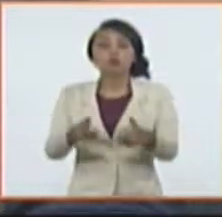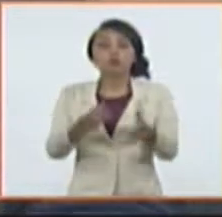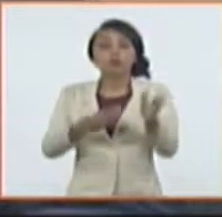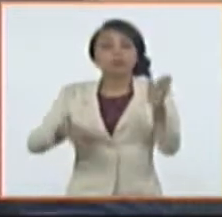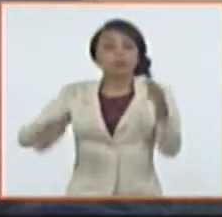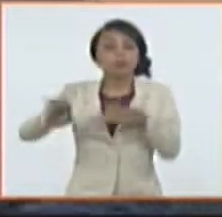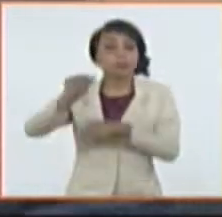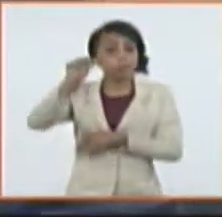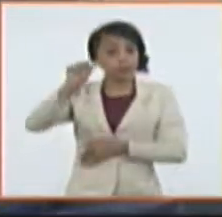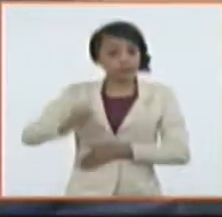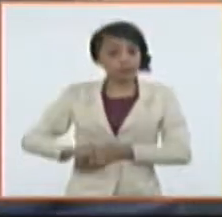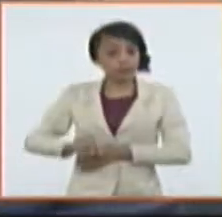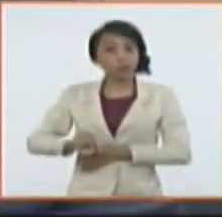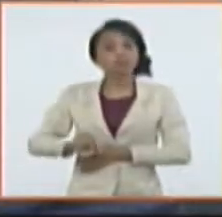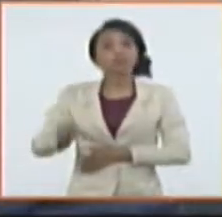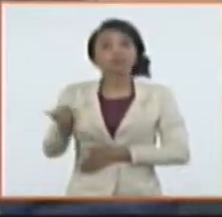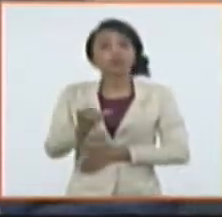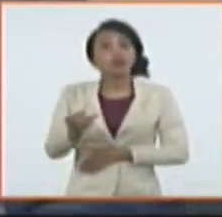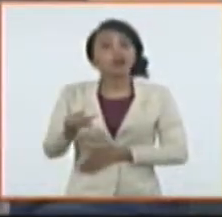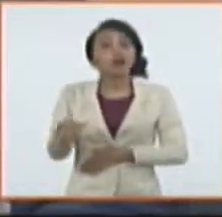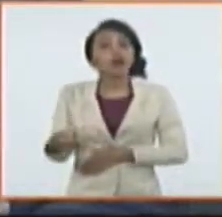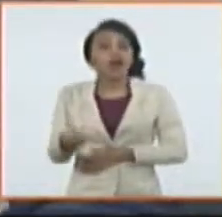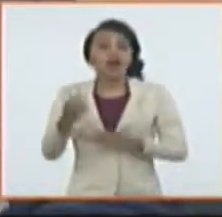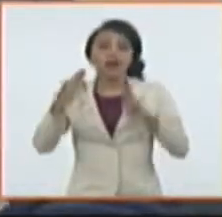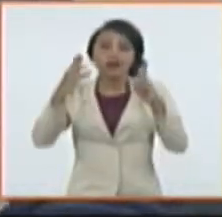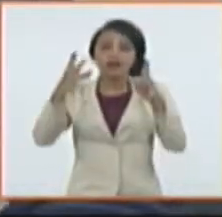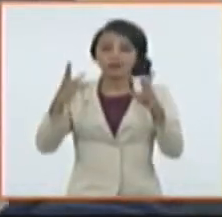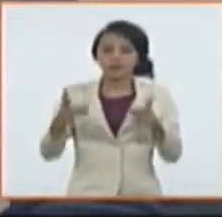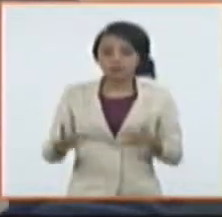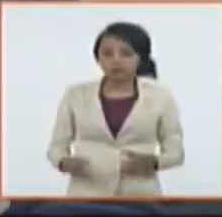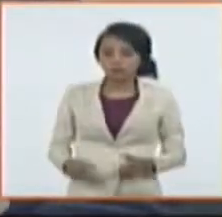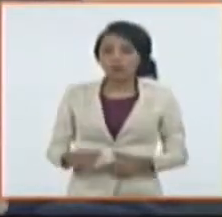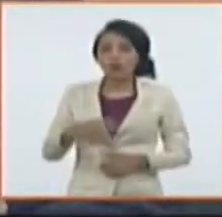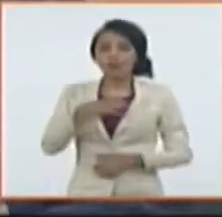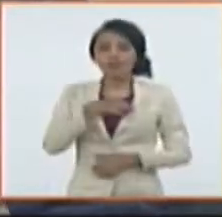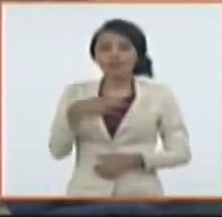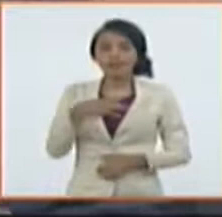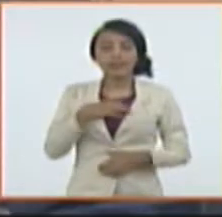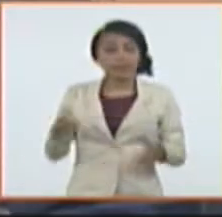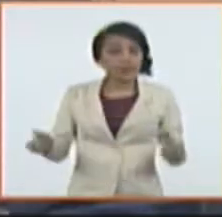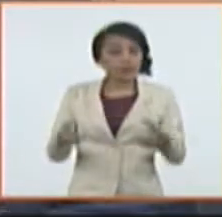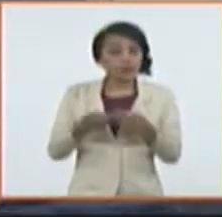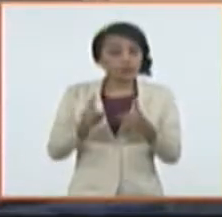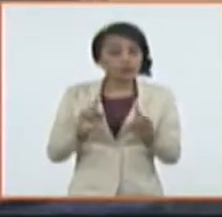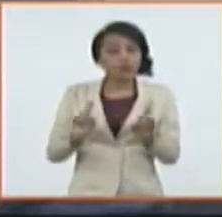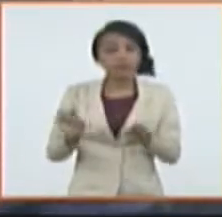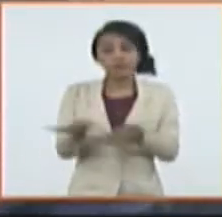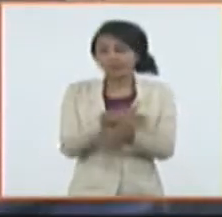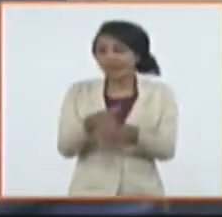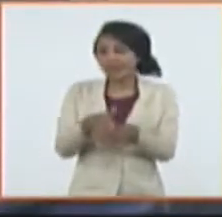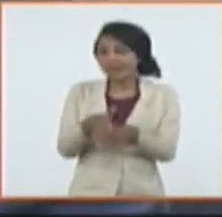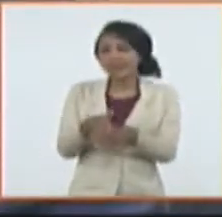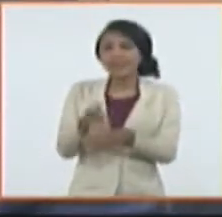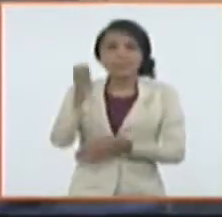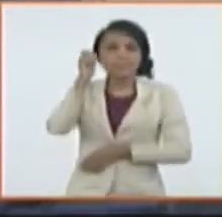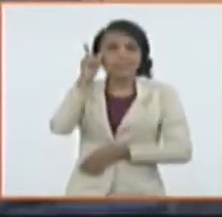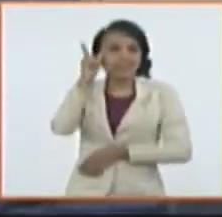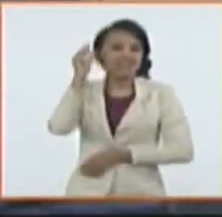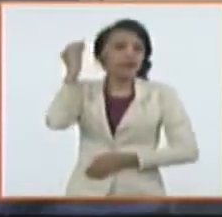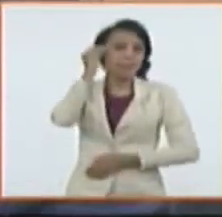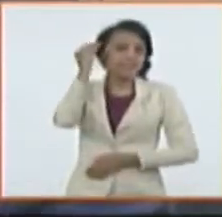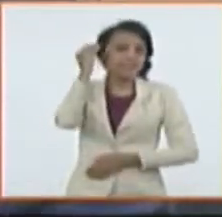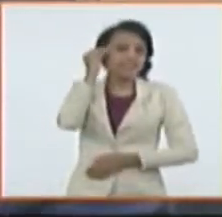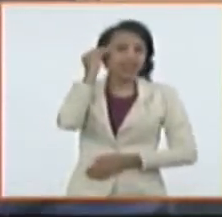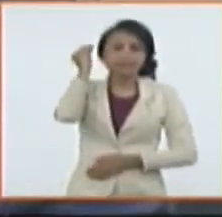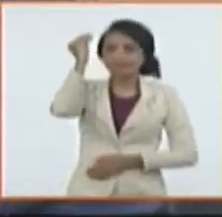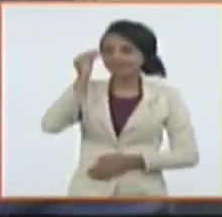y que tienen que ver con los resultados que han tenido los encuentros y con un grupo de enseñanzas, de aprendizaje, de reflexiones a las